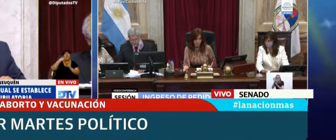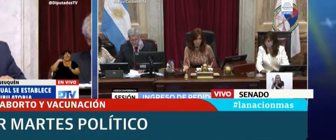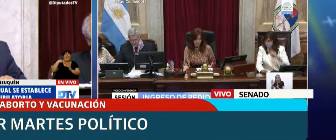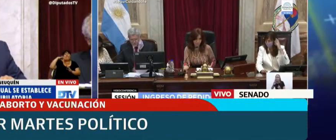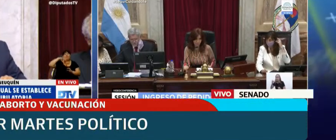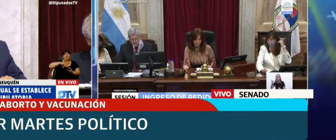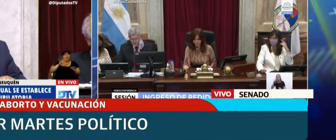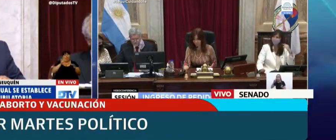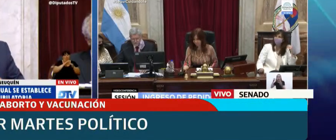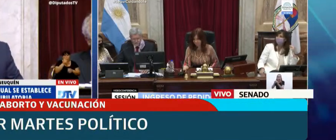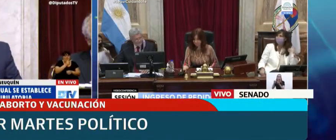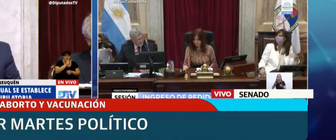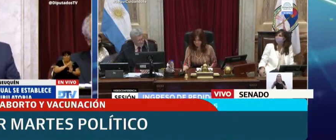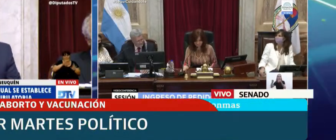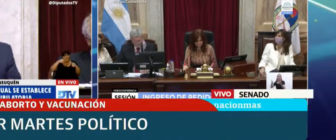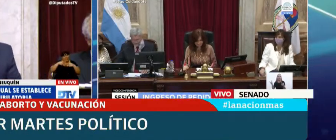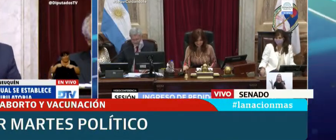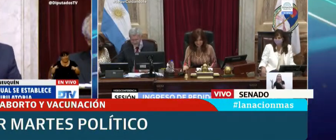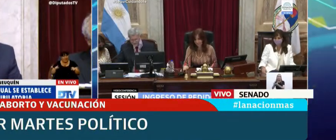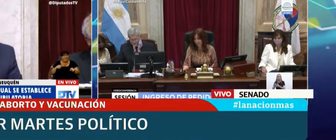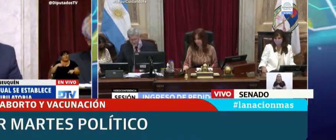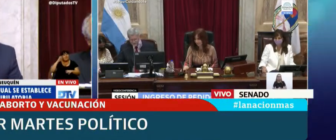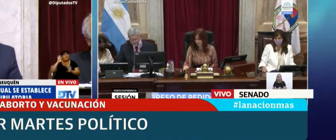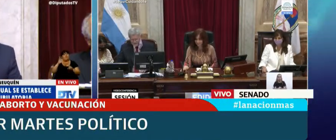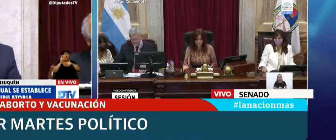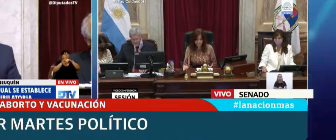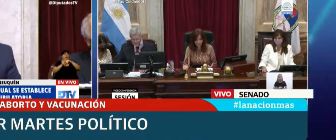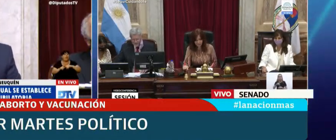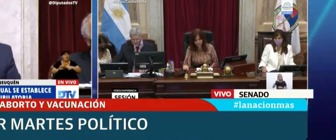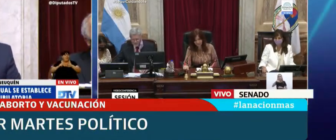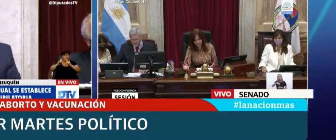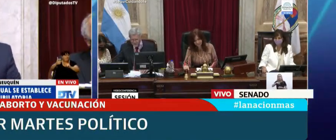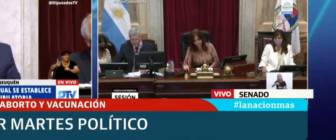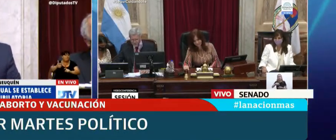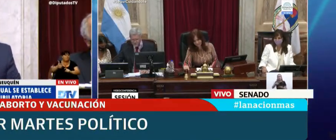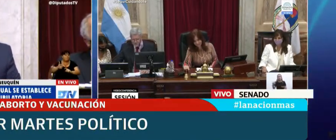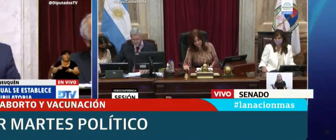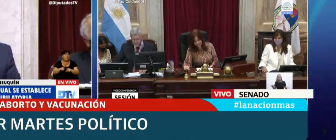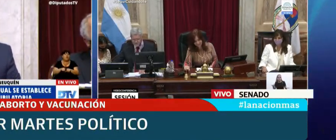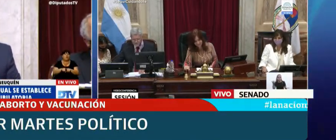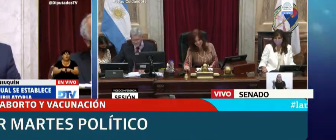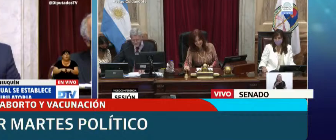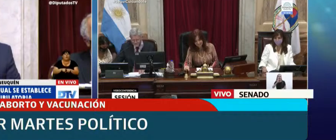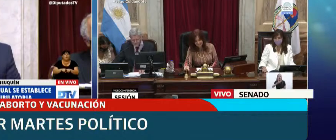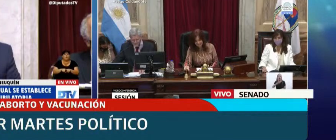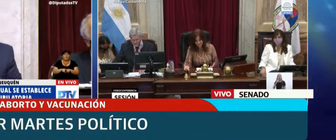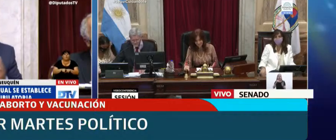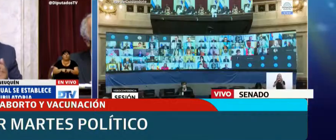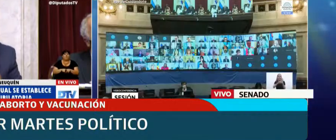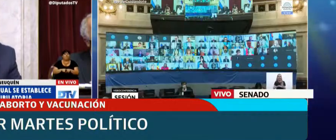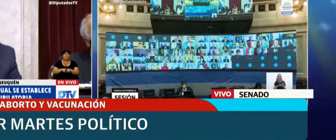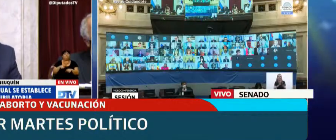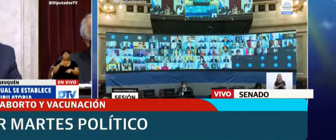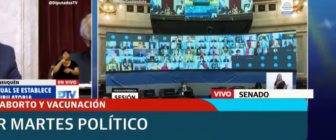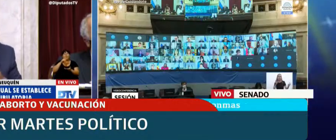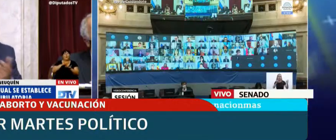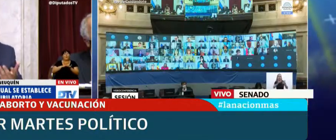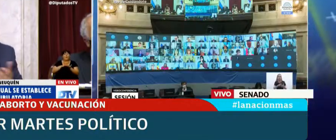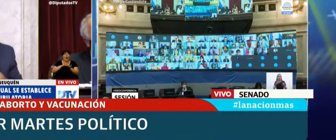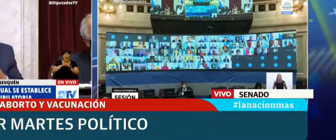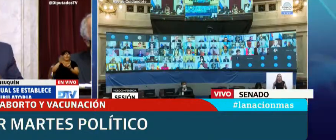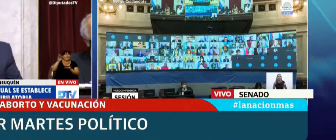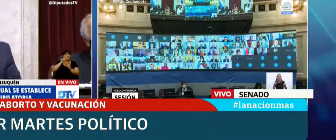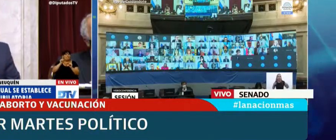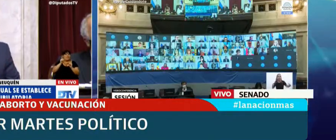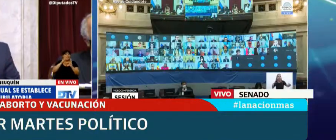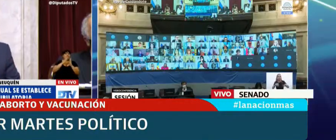un conjunto de noticias para el gobierno favorable que sería la sanción de las dos leyes y el inicio del proceso de vacunación todas con